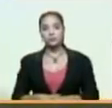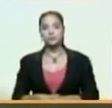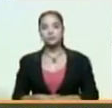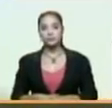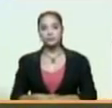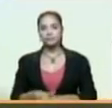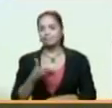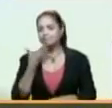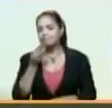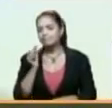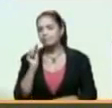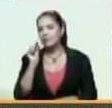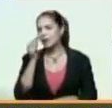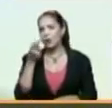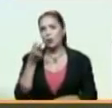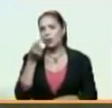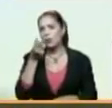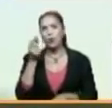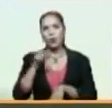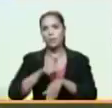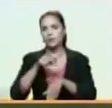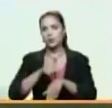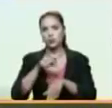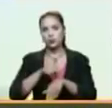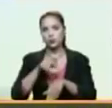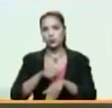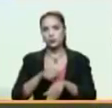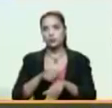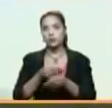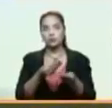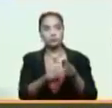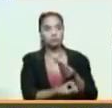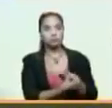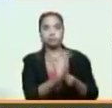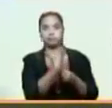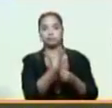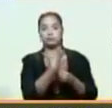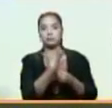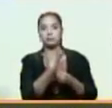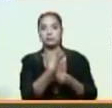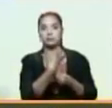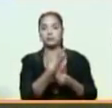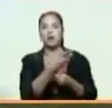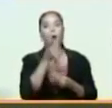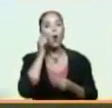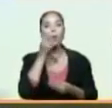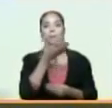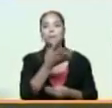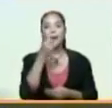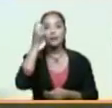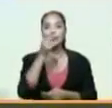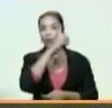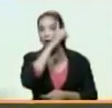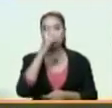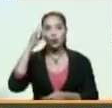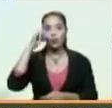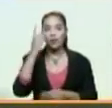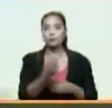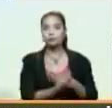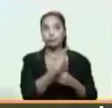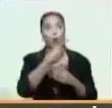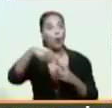hace apenas unos minutos, he recibido por parte del constituyente Diosdado Cabello y de un